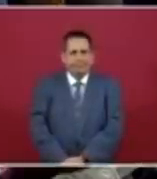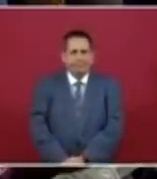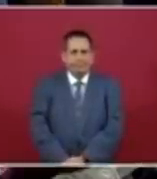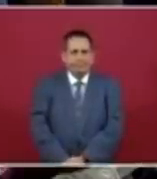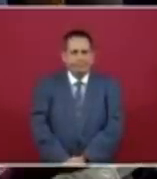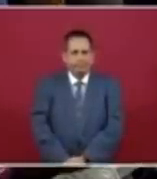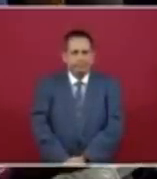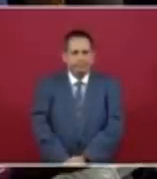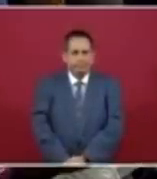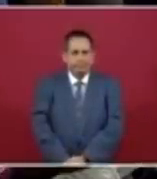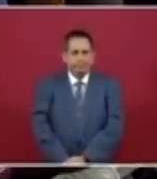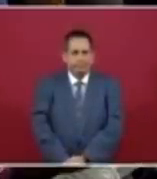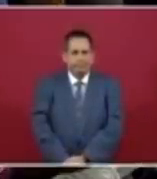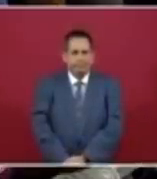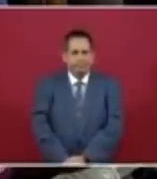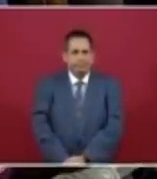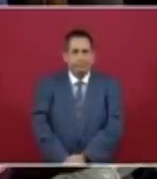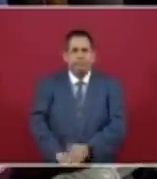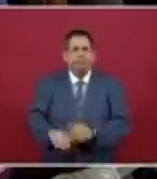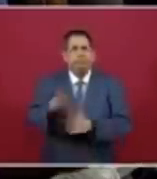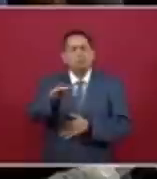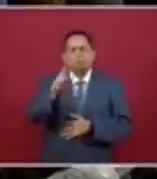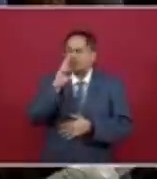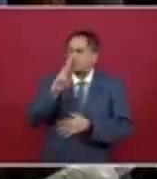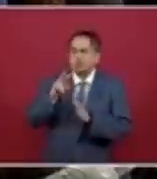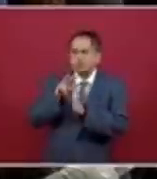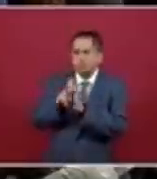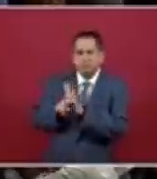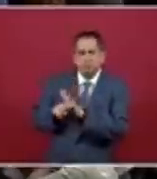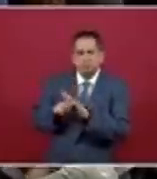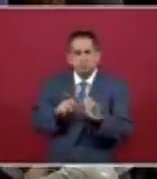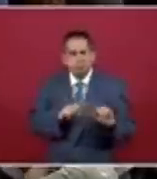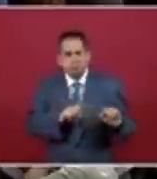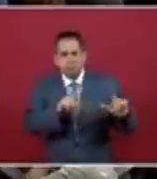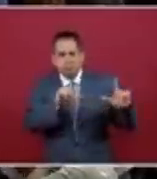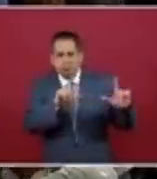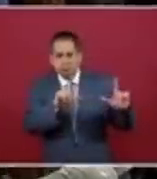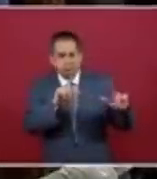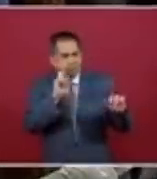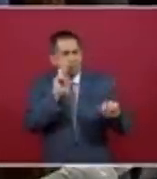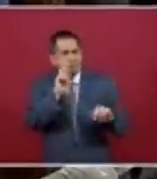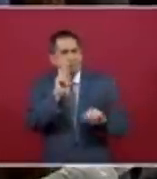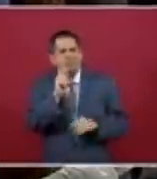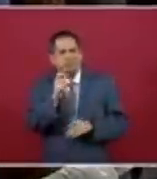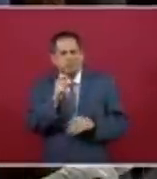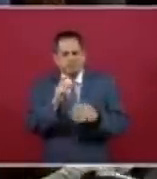A ver si ponen, se hizo un video para